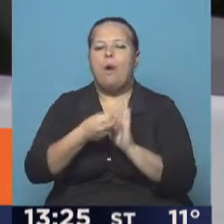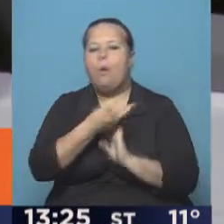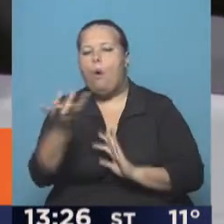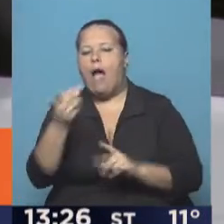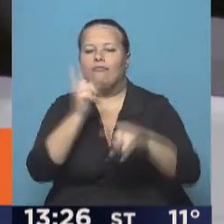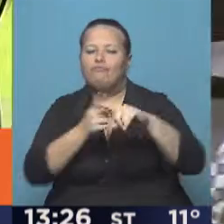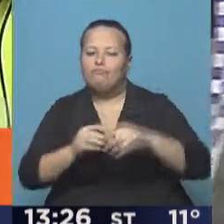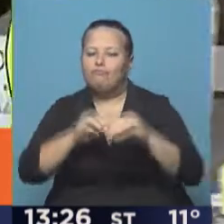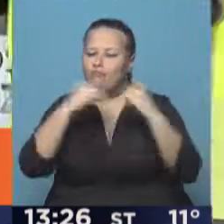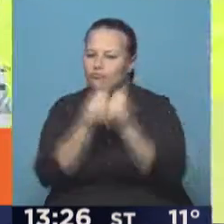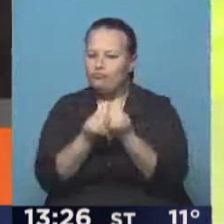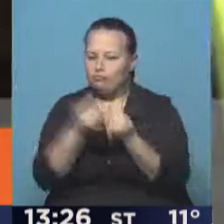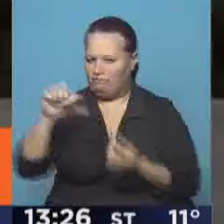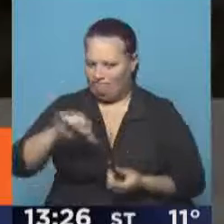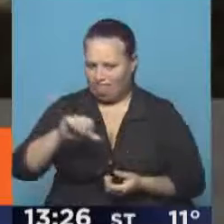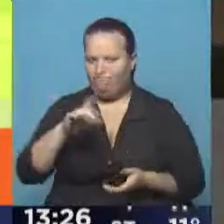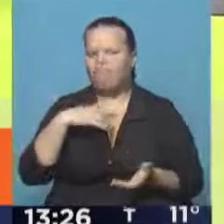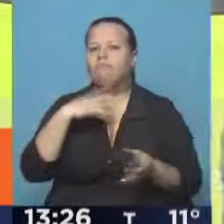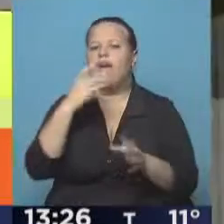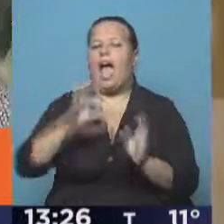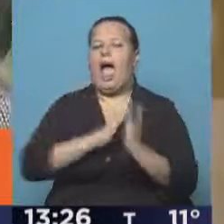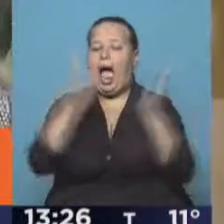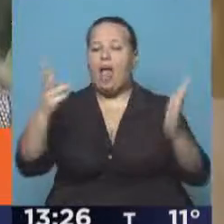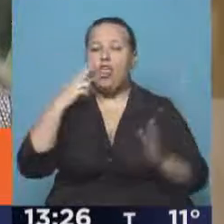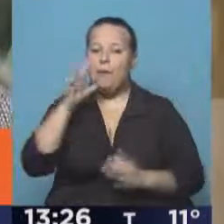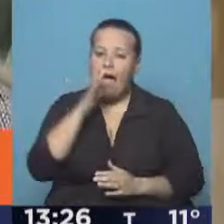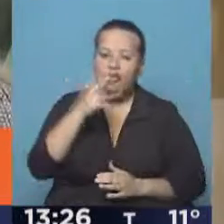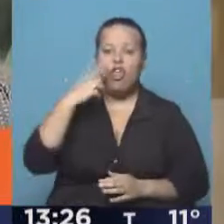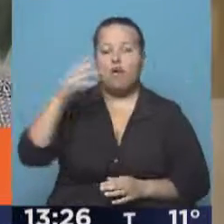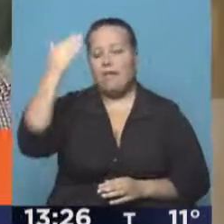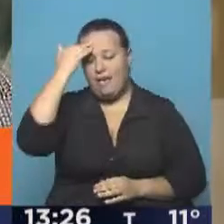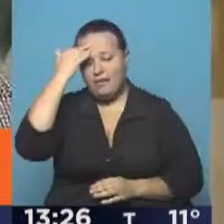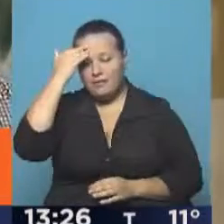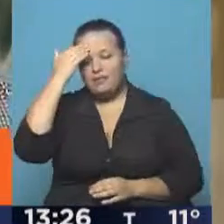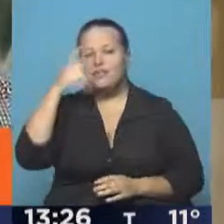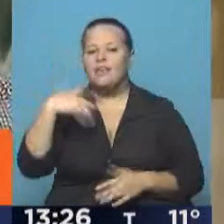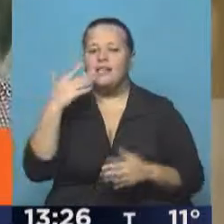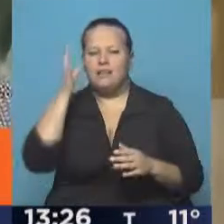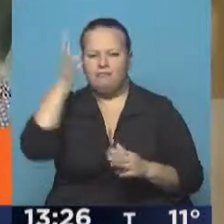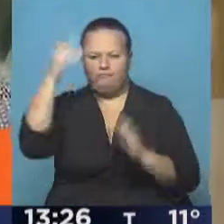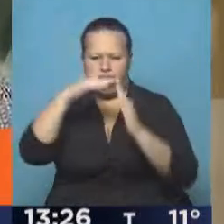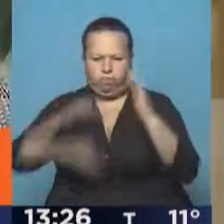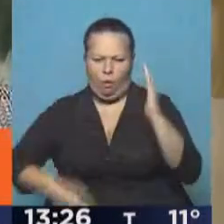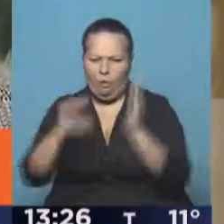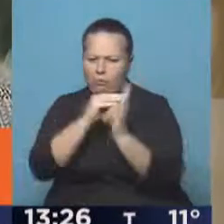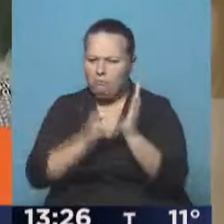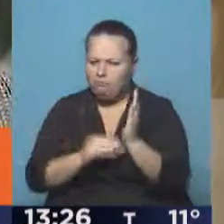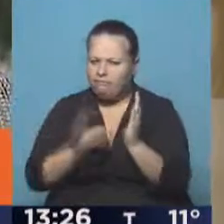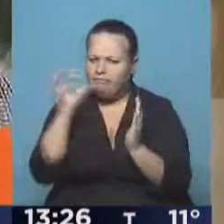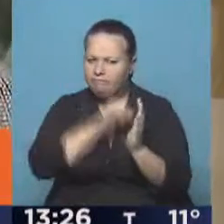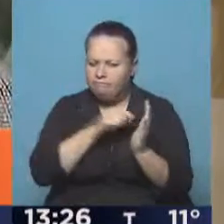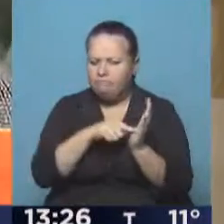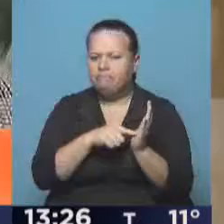cantidad de los datos lamentablemente durante el año 2014 y 2015 hubo un subregistro importante de datos